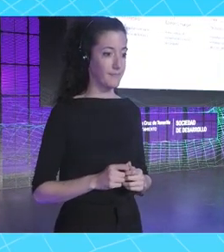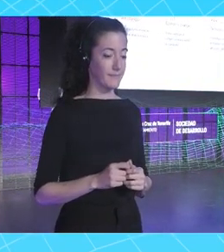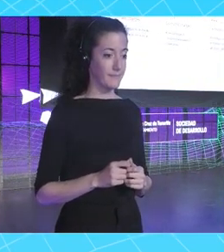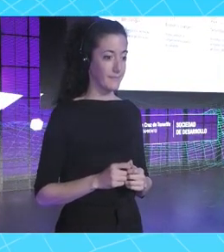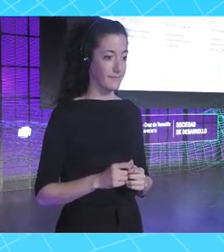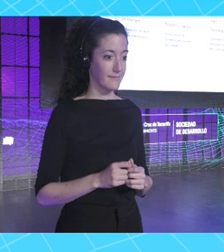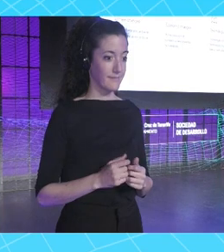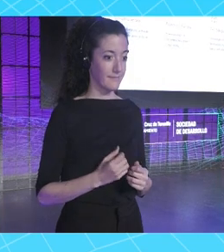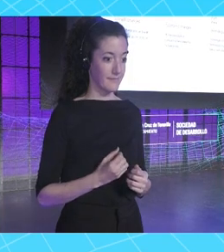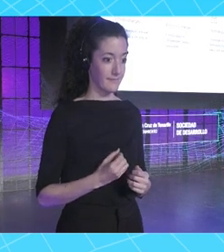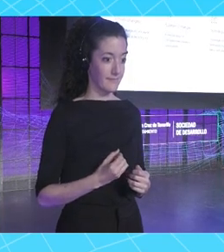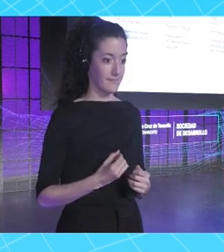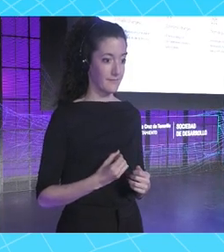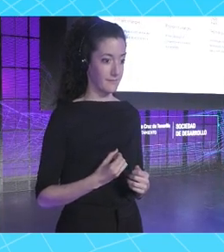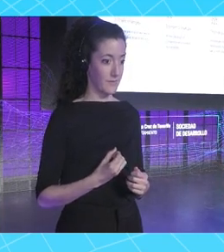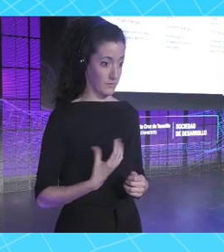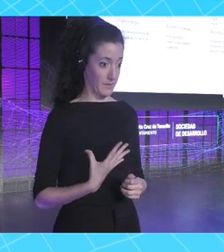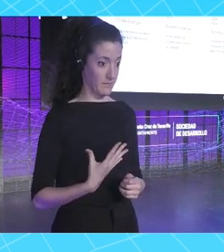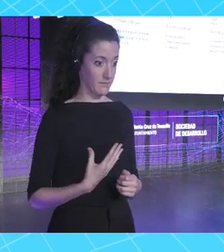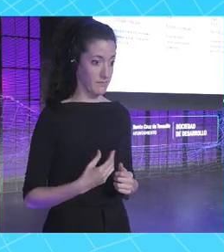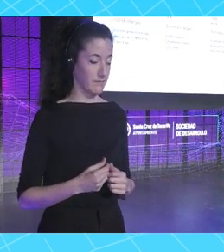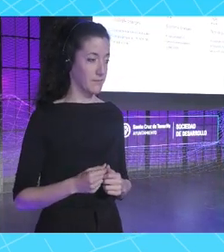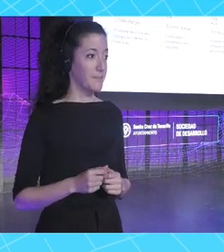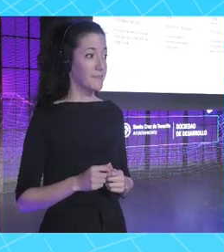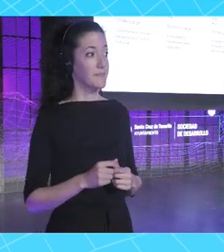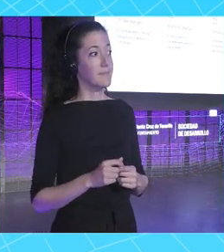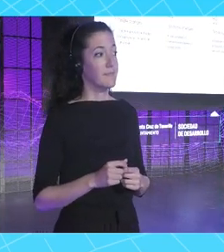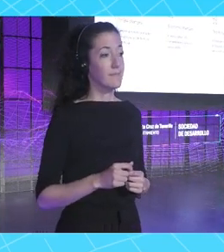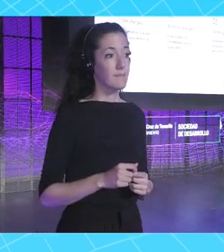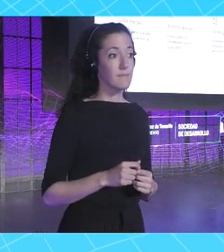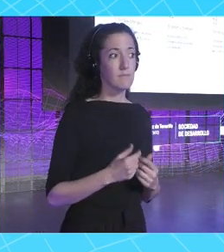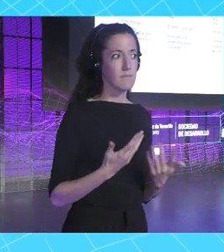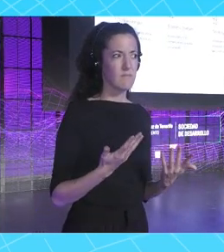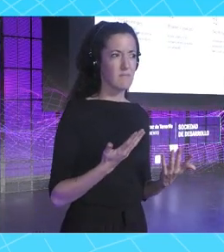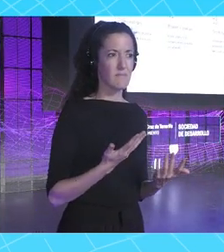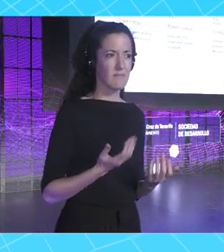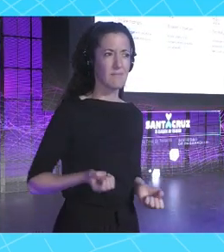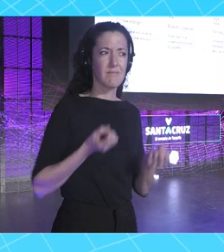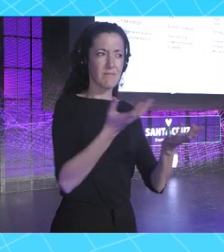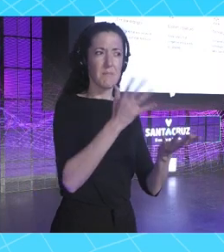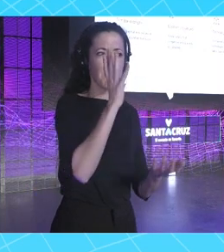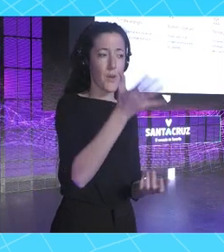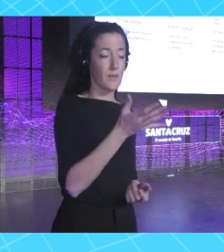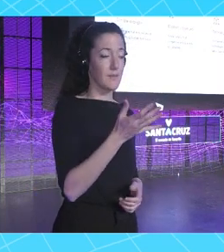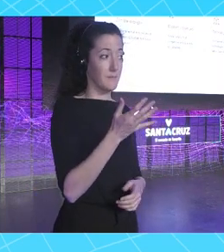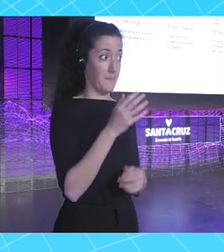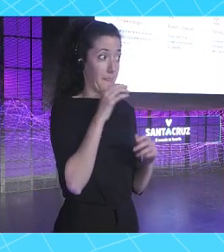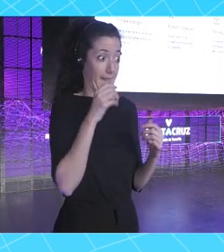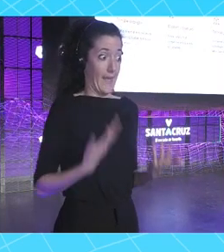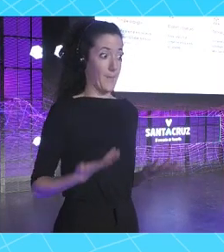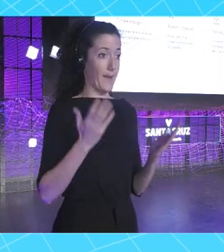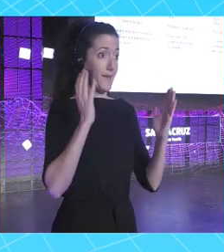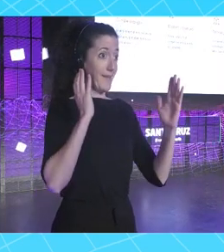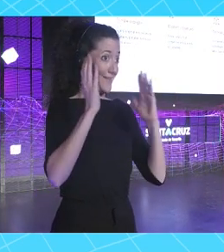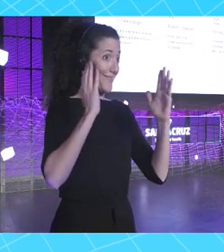os quiero Lanzar con esto Pues que es una etapa es un momento en el que nunca como ahora ha sido más importante